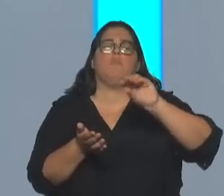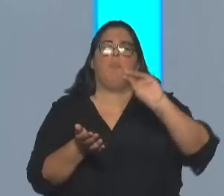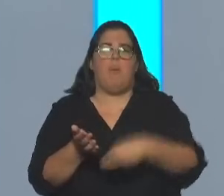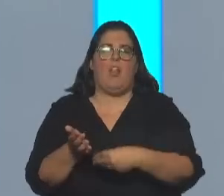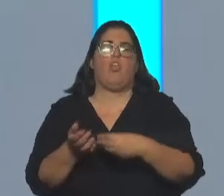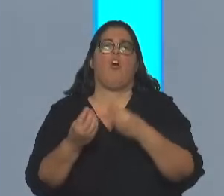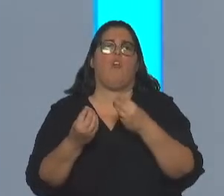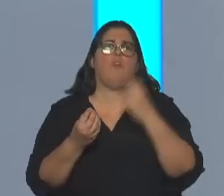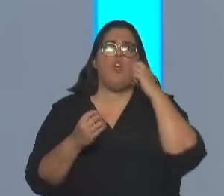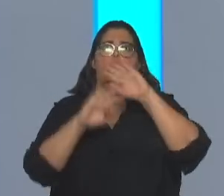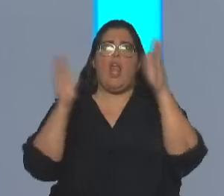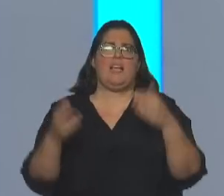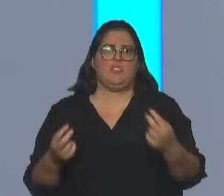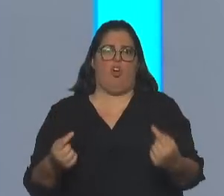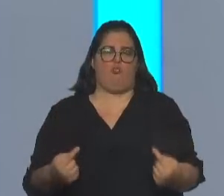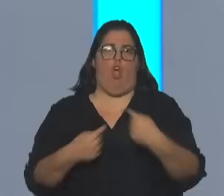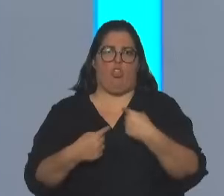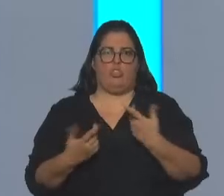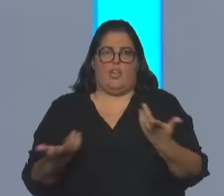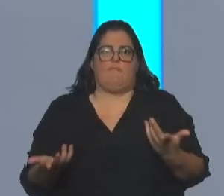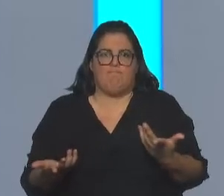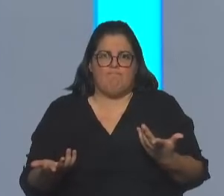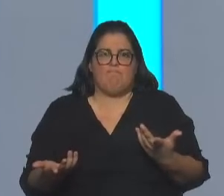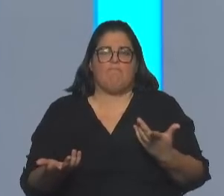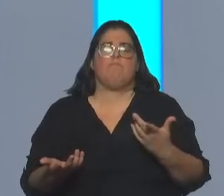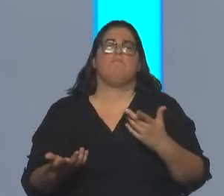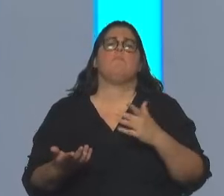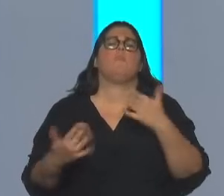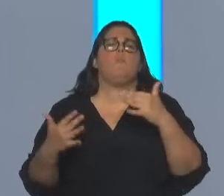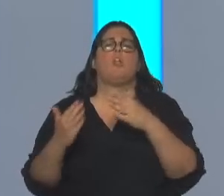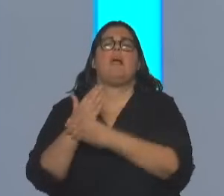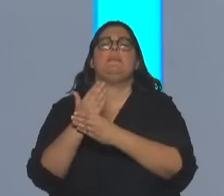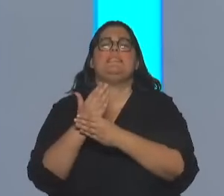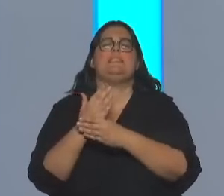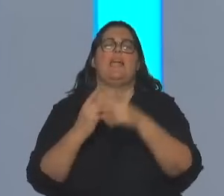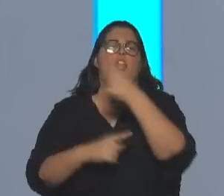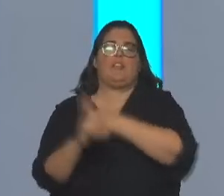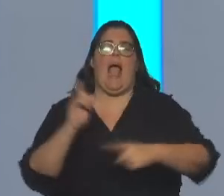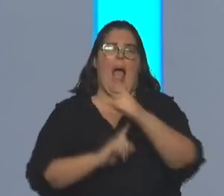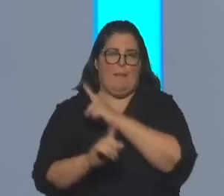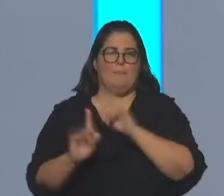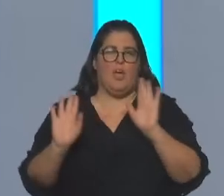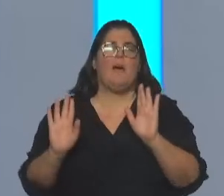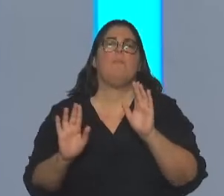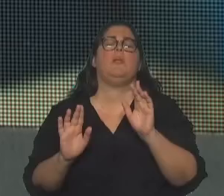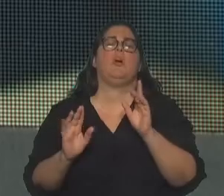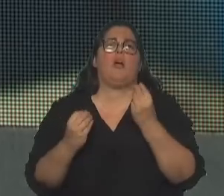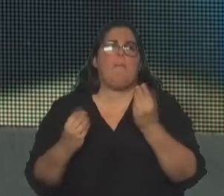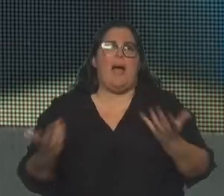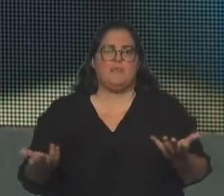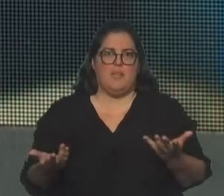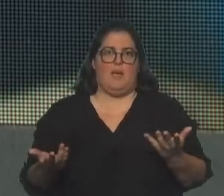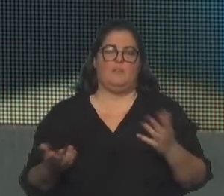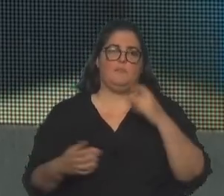Congreso completamente en contra. Así que hay que ver también, más allá del cambio de gabinete que mencionaba Leti, ¿qué pasa? Porque se está hablando, por